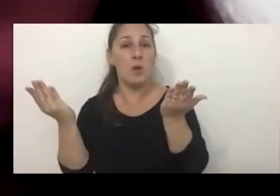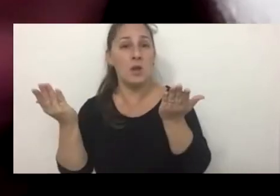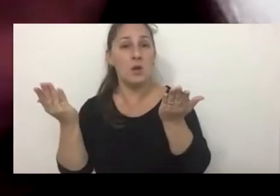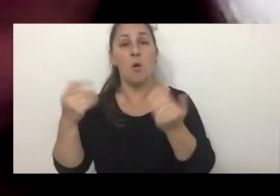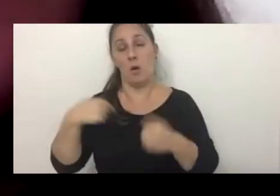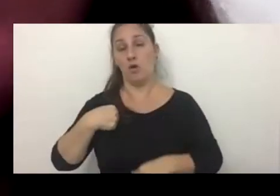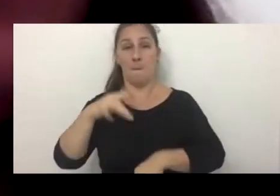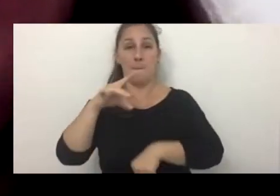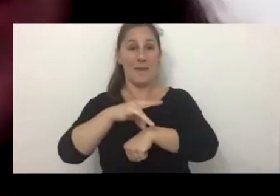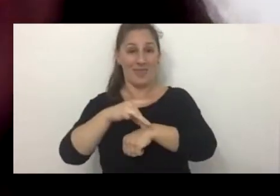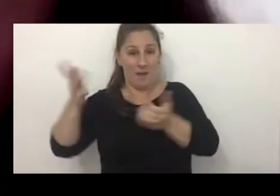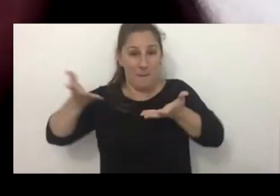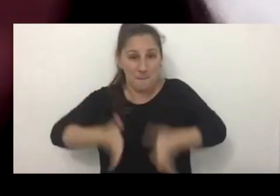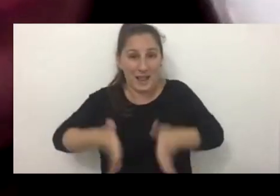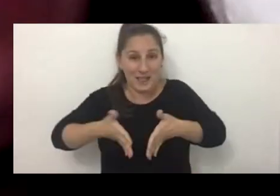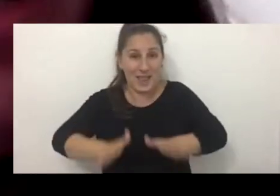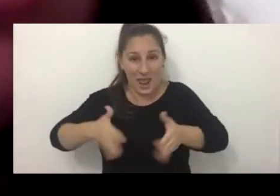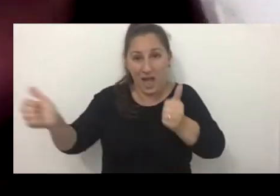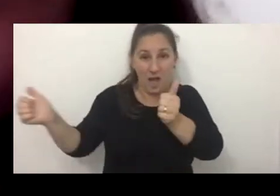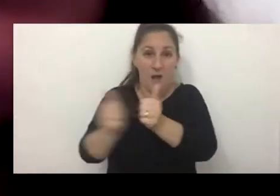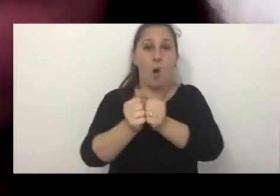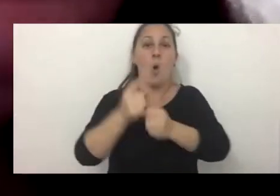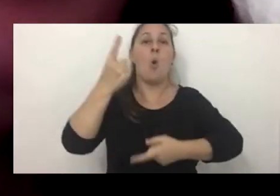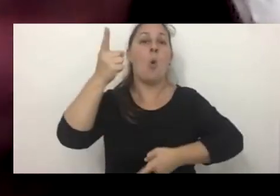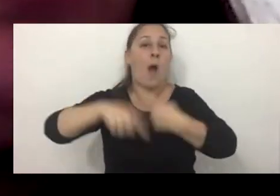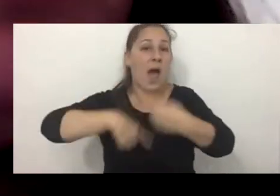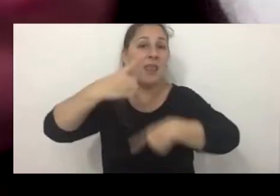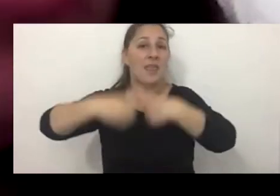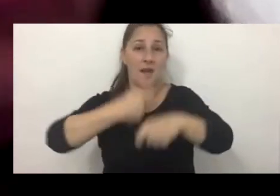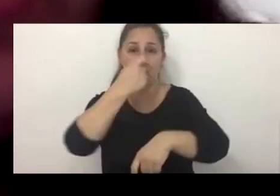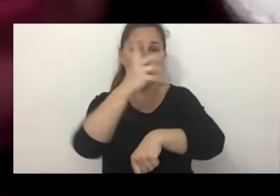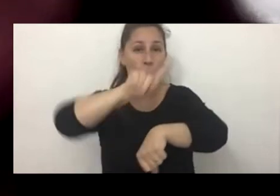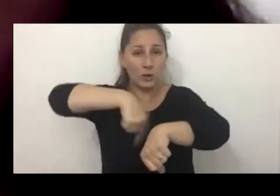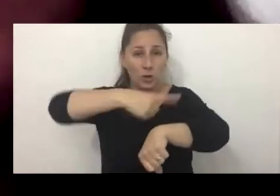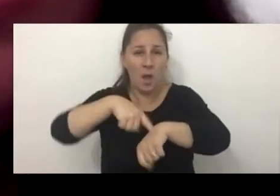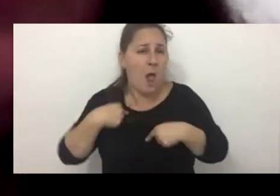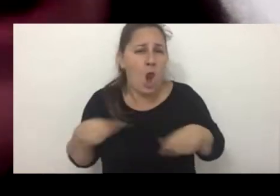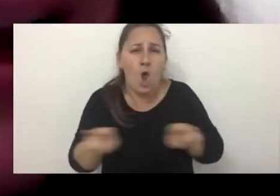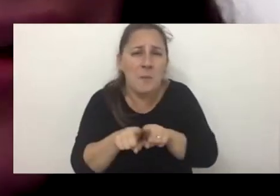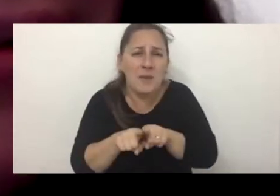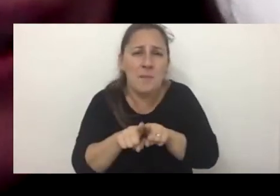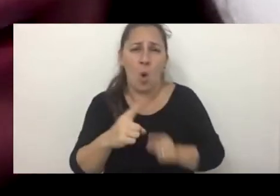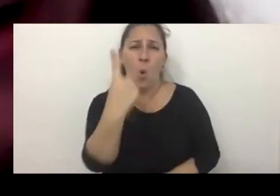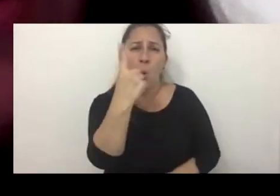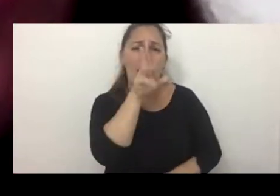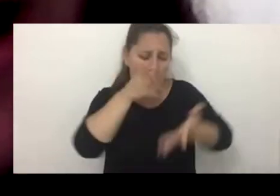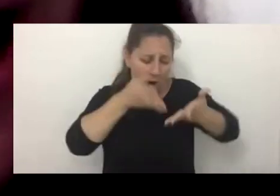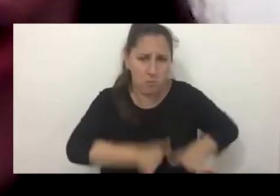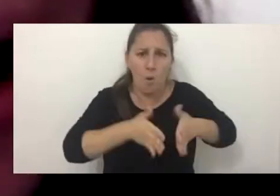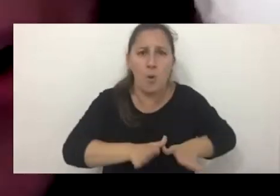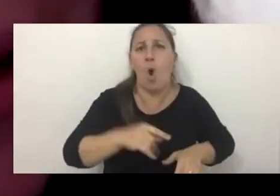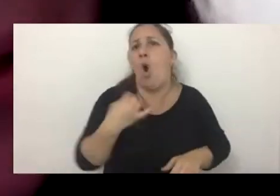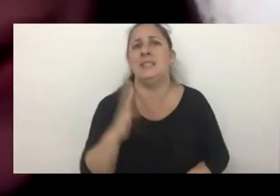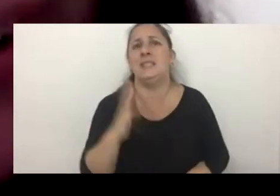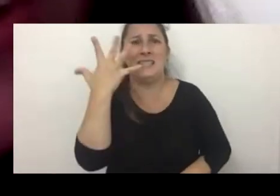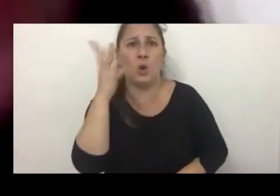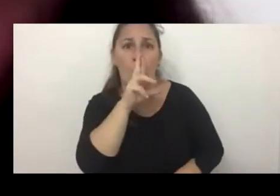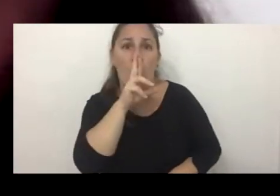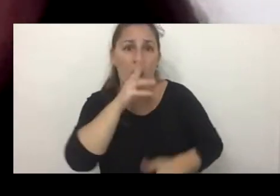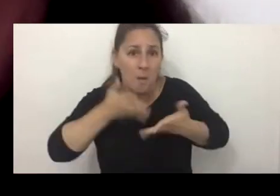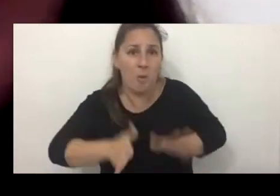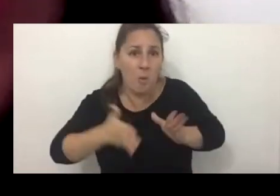y exclusiva de esa partera y de esa obstetra que está asistiendo al parto y que a las 10 de la noche se quiere ir a su casa a dormir y no quiere